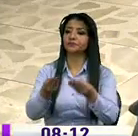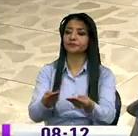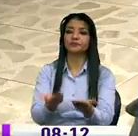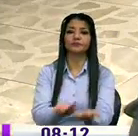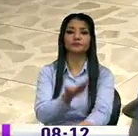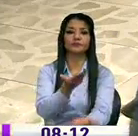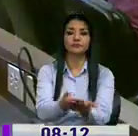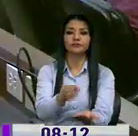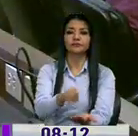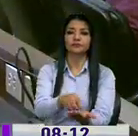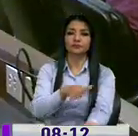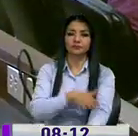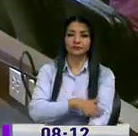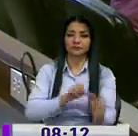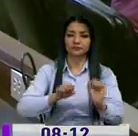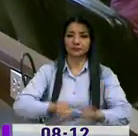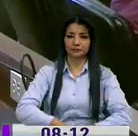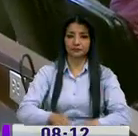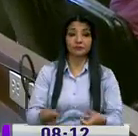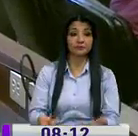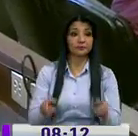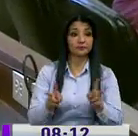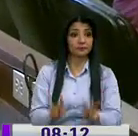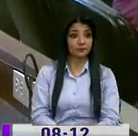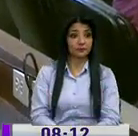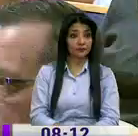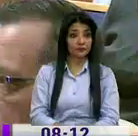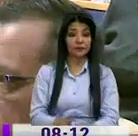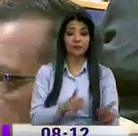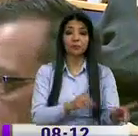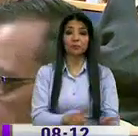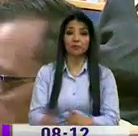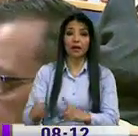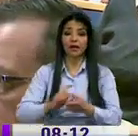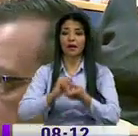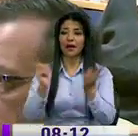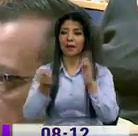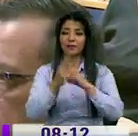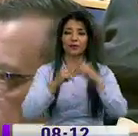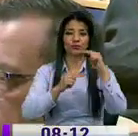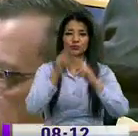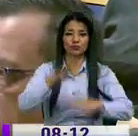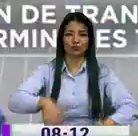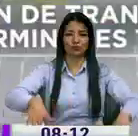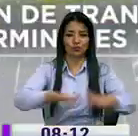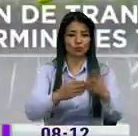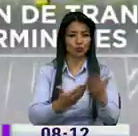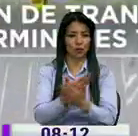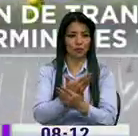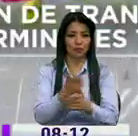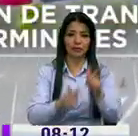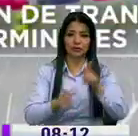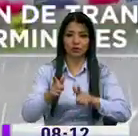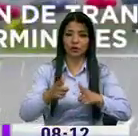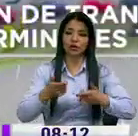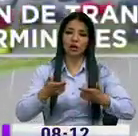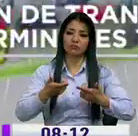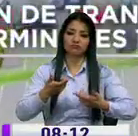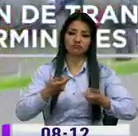se nos presente el proyecto. En todo esto también se habla que dentro de la ejecución del plan de modernización, los comerciantes de las terminales tendrán